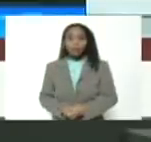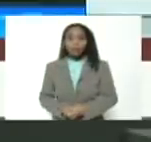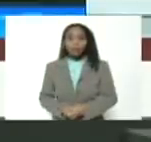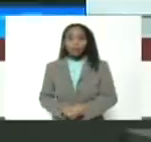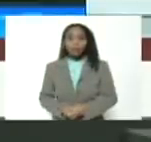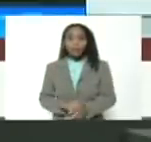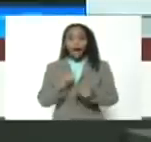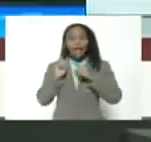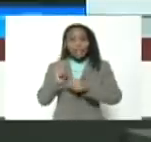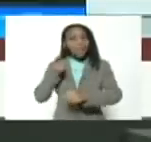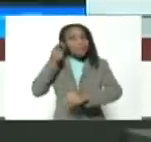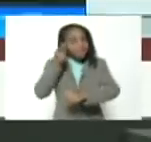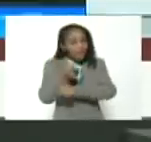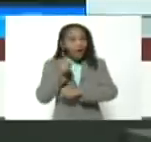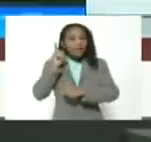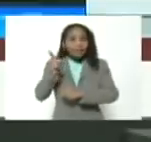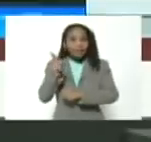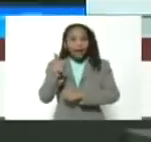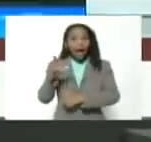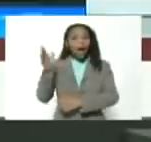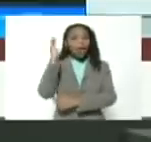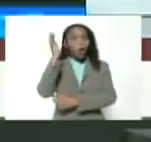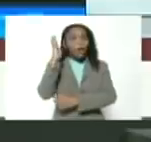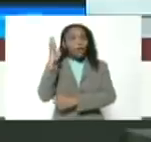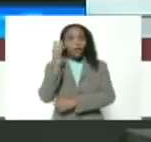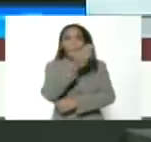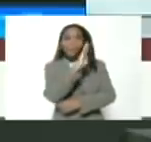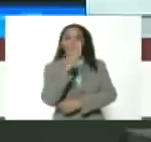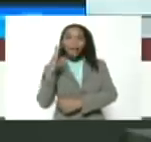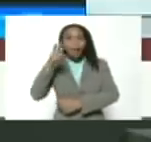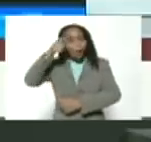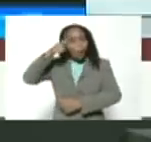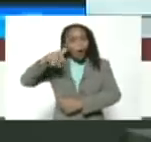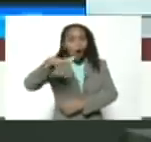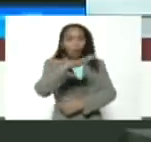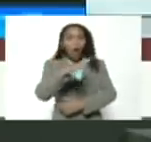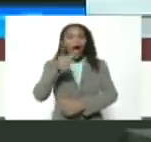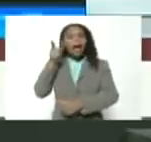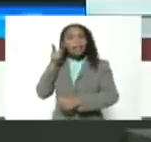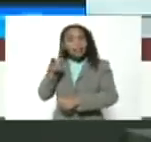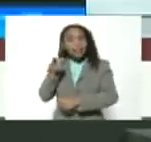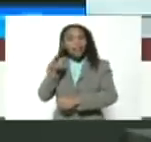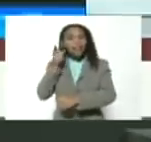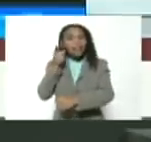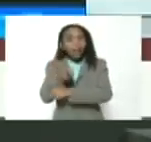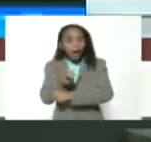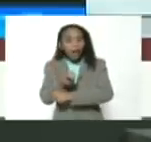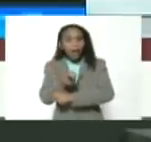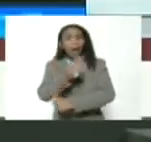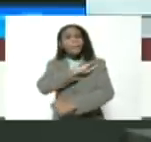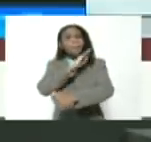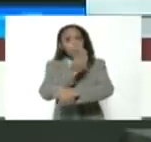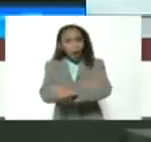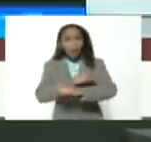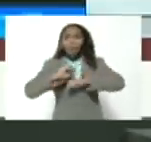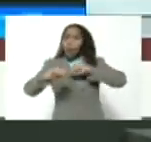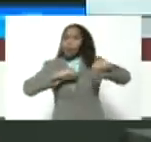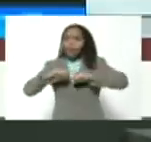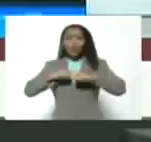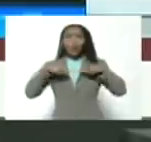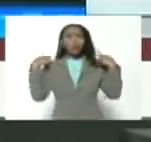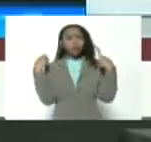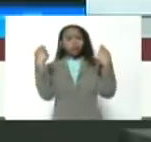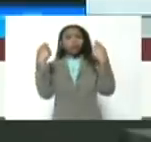Y así debe ser el Congreso Bicentenario de los Pueblos, y así debe ser el poderoso movimiento popular,